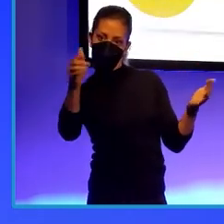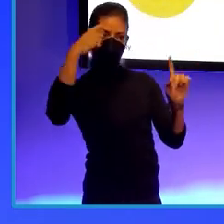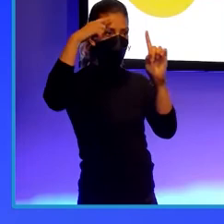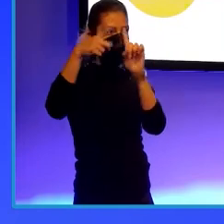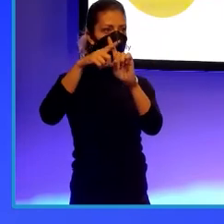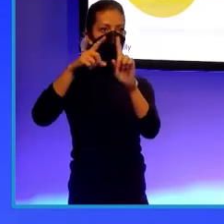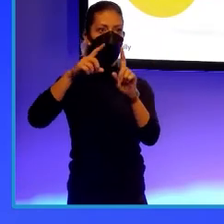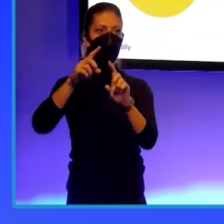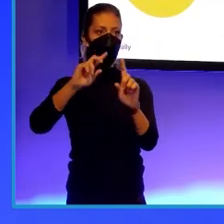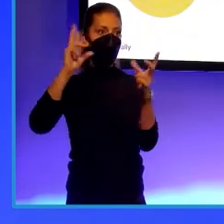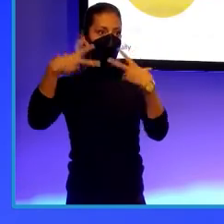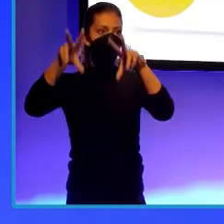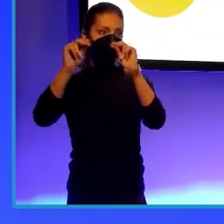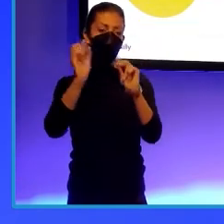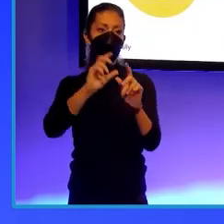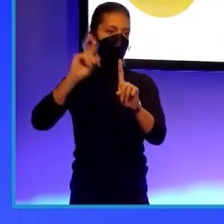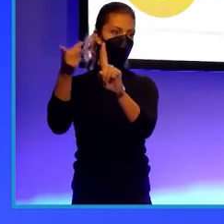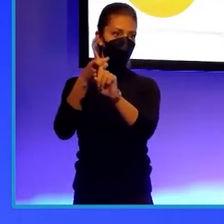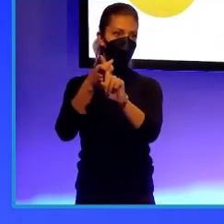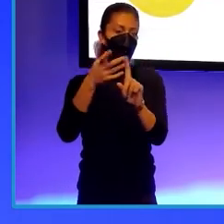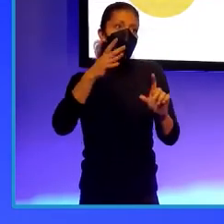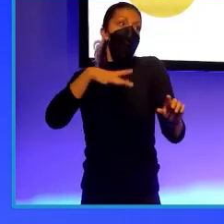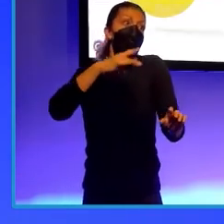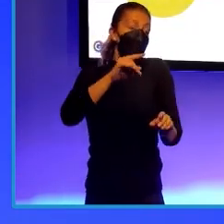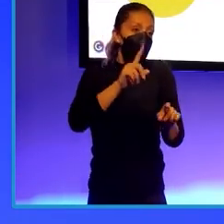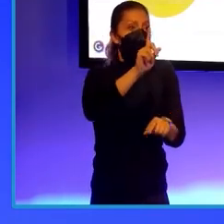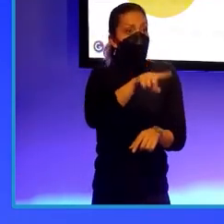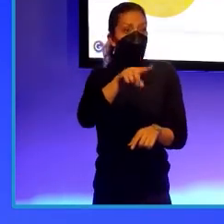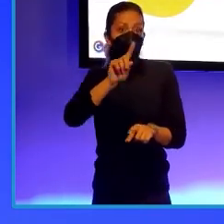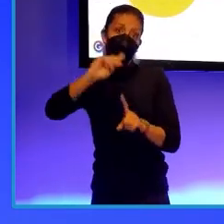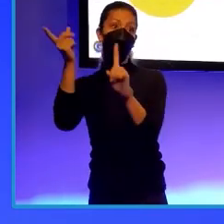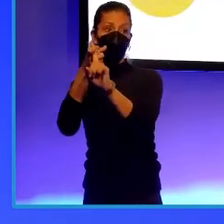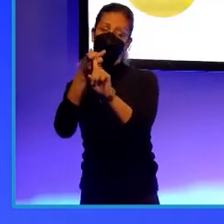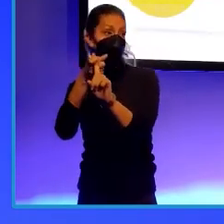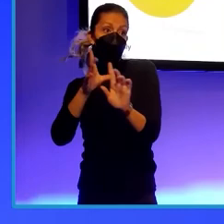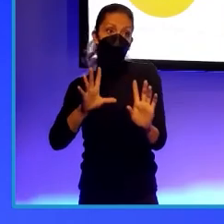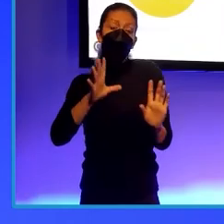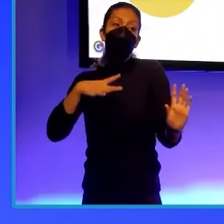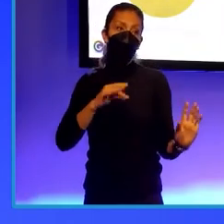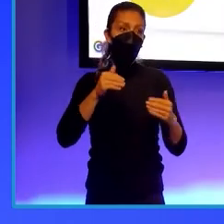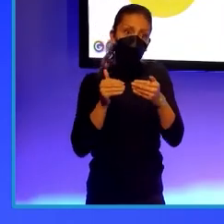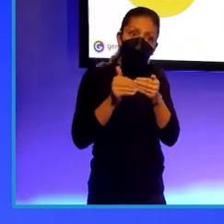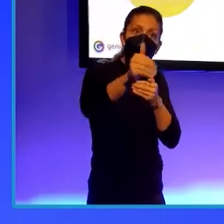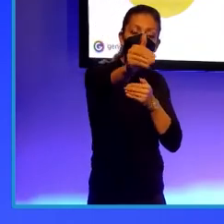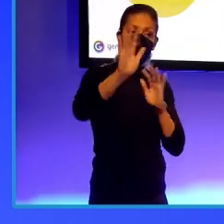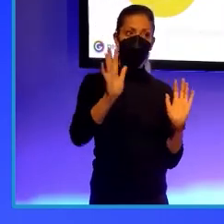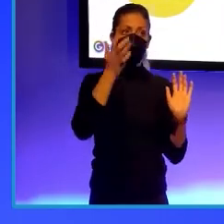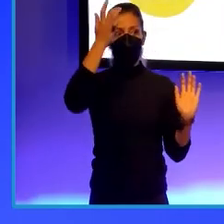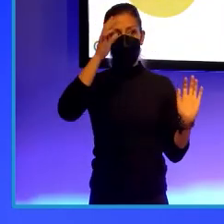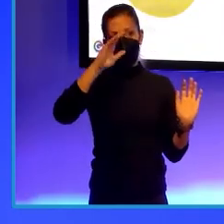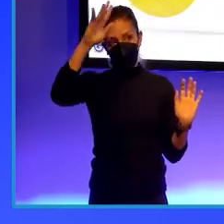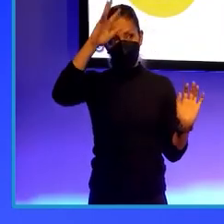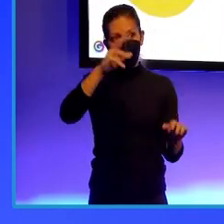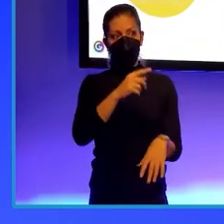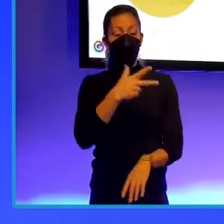resolvemos en los meses o en un año pero fíjate en las vacunas del cob y las vacunas suelen tardar cinco años